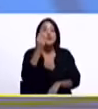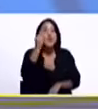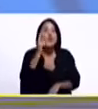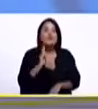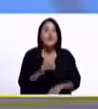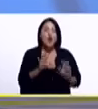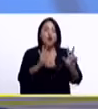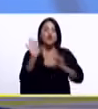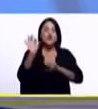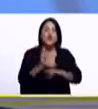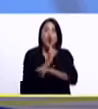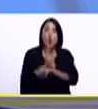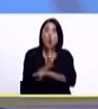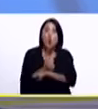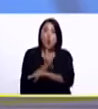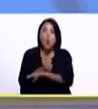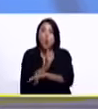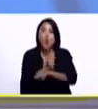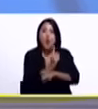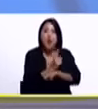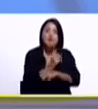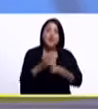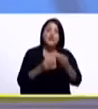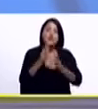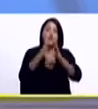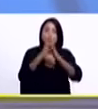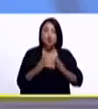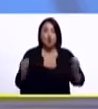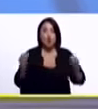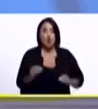para nosotros hacer todas las cosas.